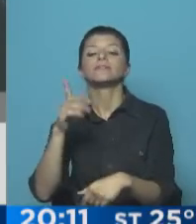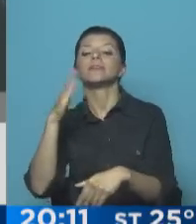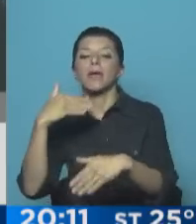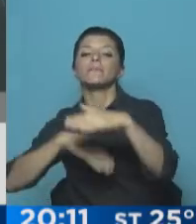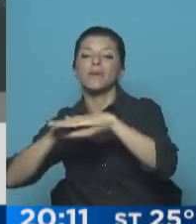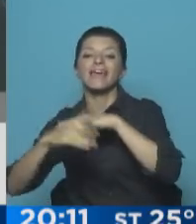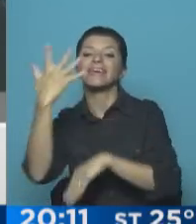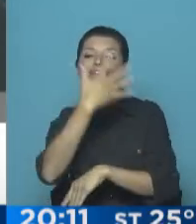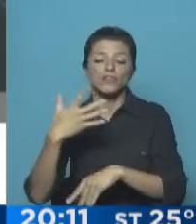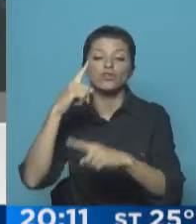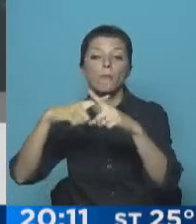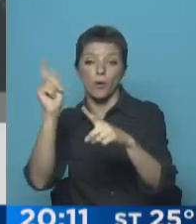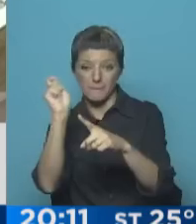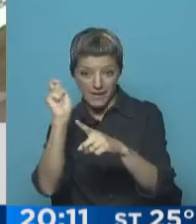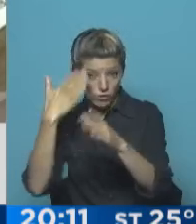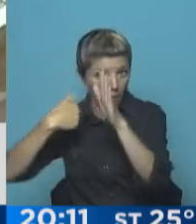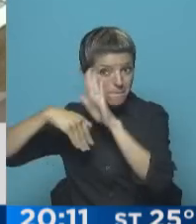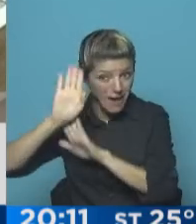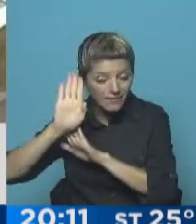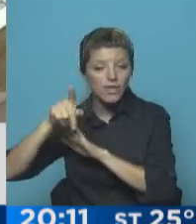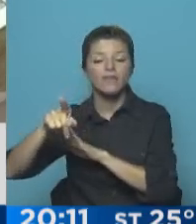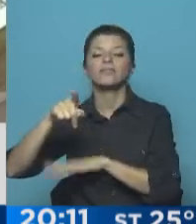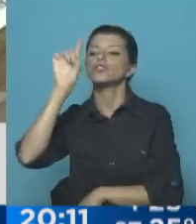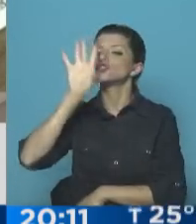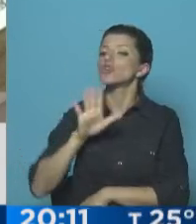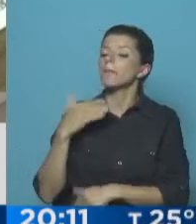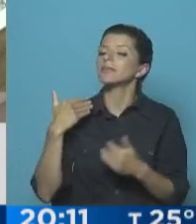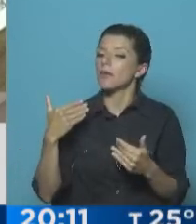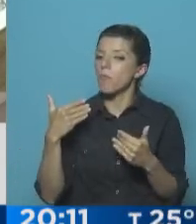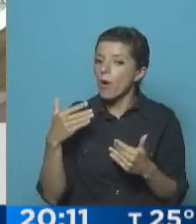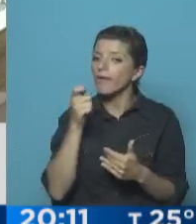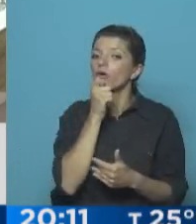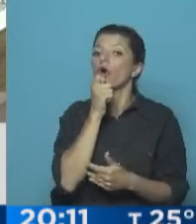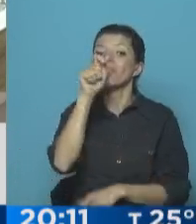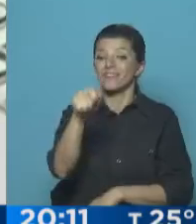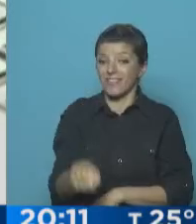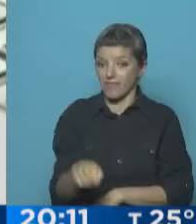de $500 por mes, la operación solo puede efectuarse con un débito